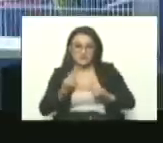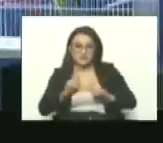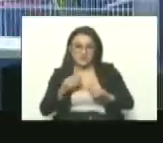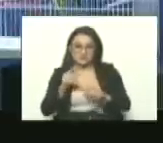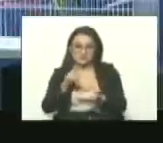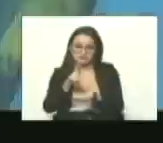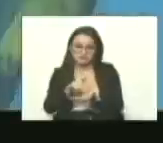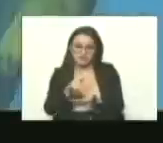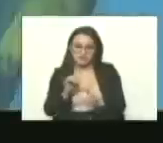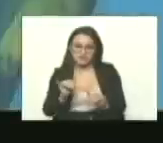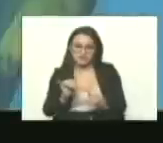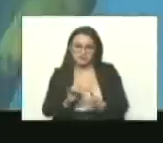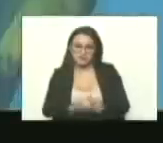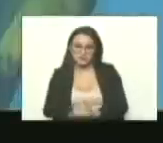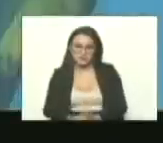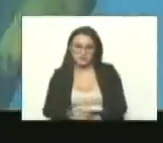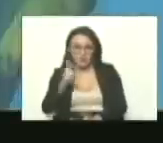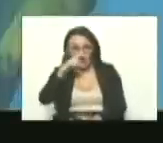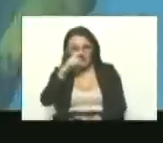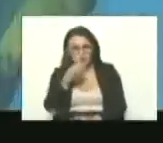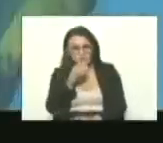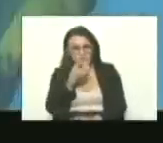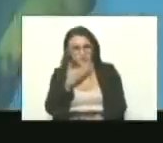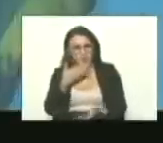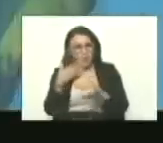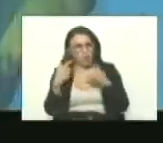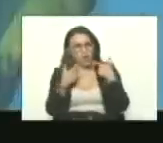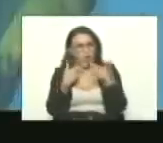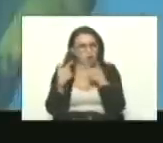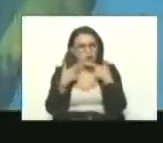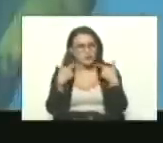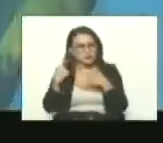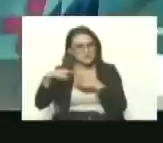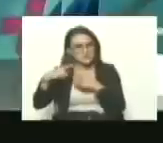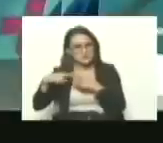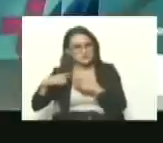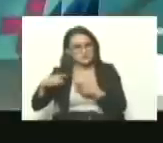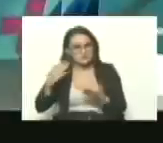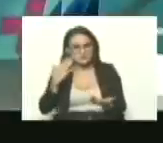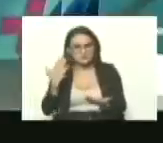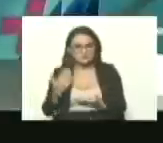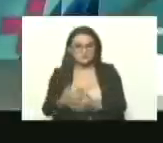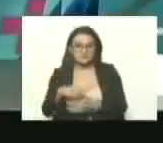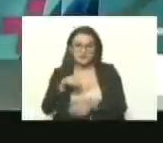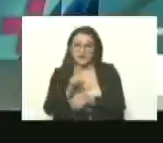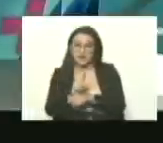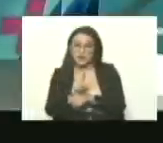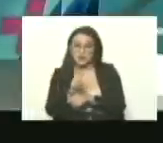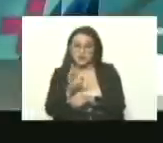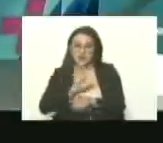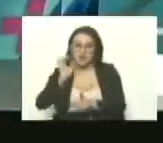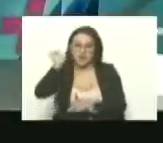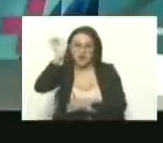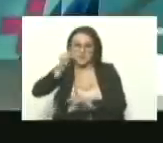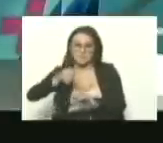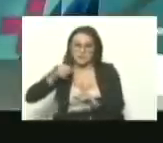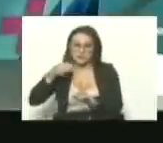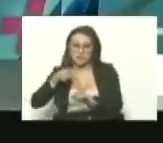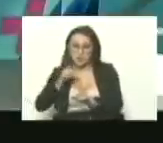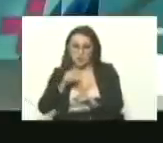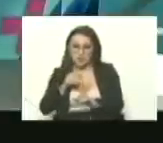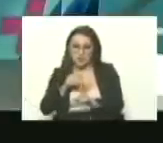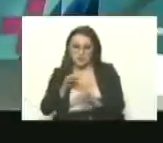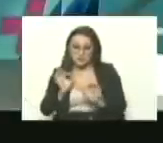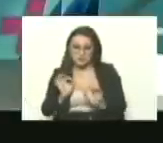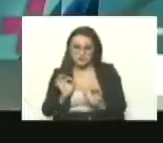protegidas. Una cotorra muy hermosa en los colores, ¿verdad? Sí, la cotorra, ella es la única del género Amazonas, y es Amazonas barbaensis, que